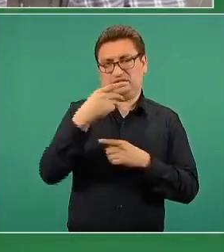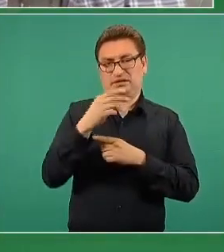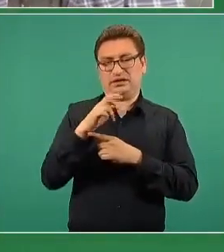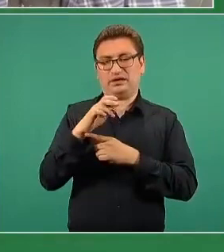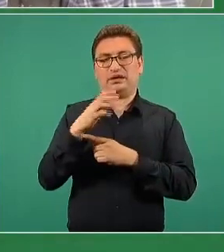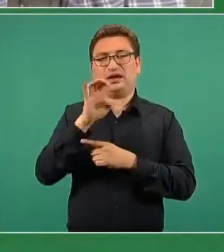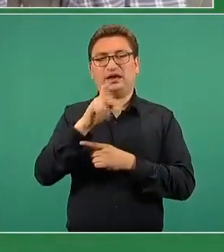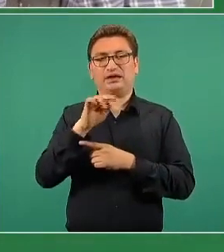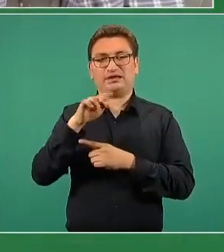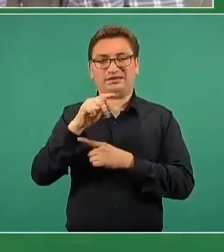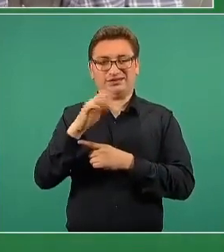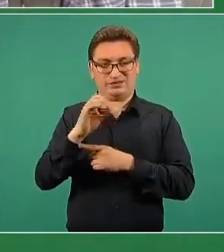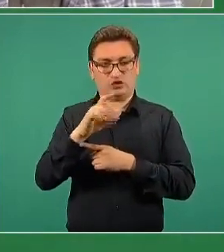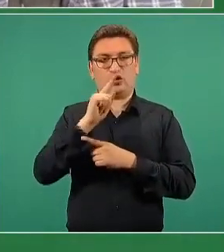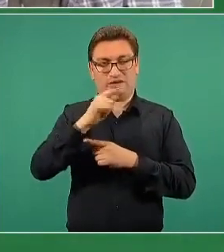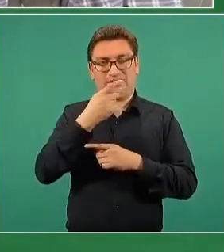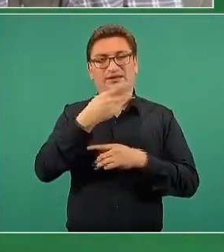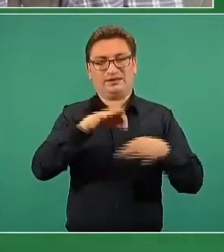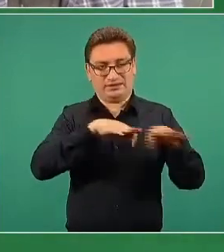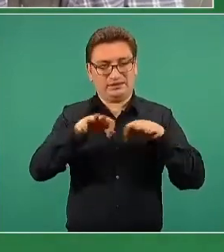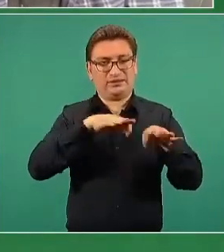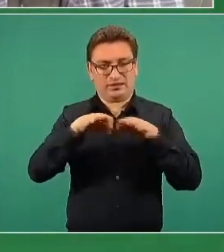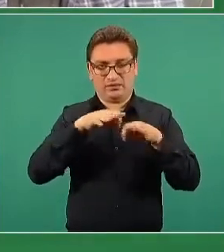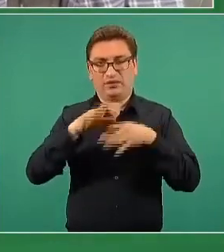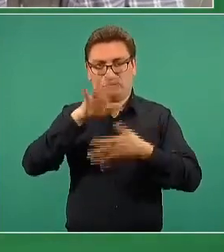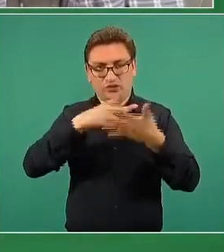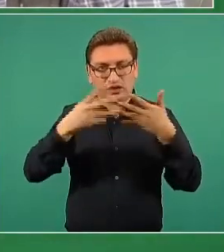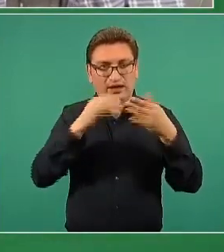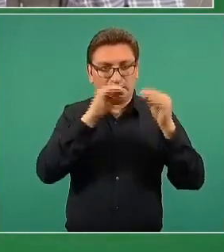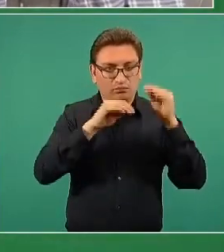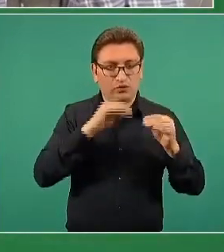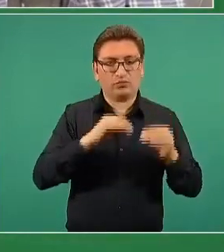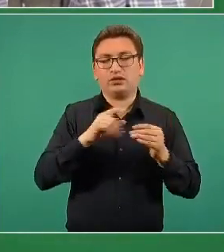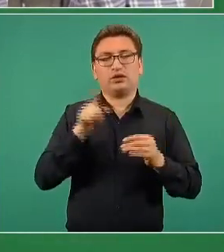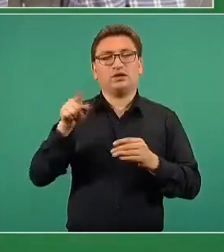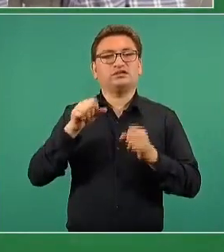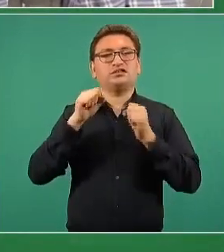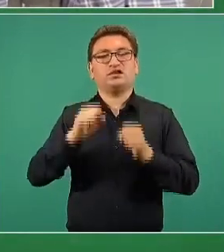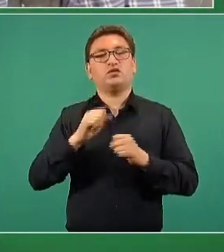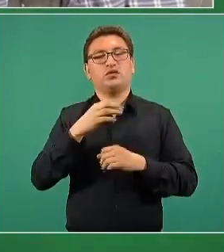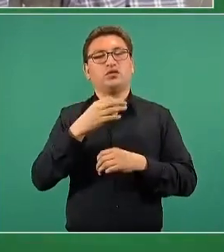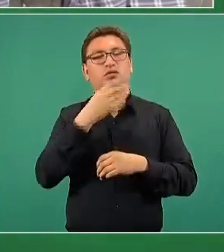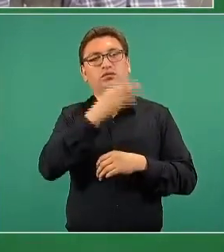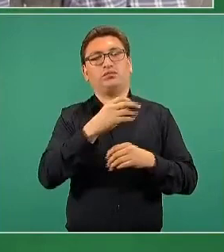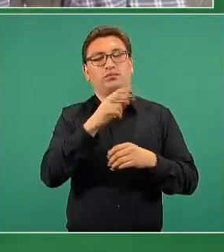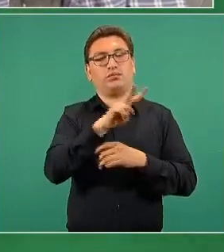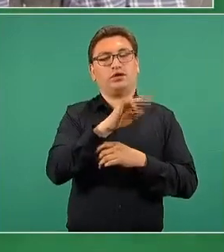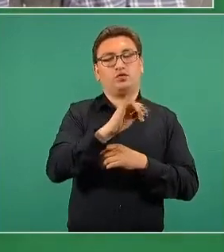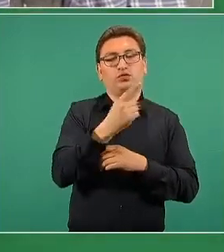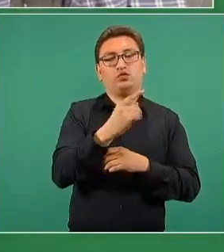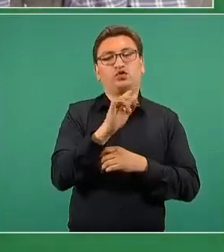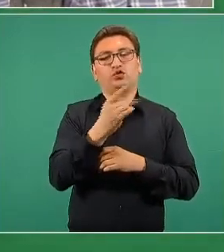que es quien trabaja en el INDRE y quien presenta esto, que seguro si le dices, a ver, variante